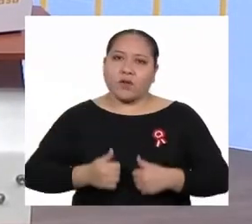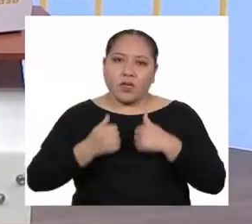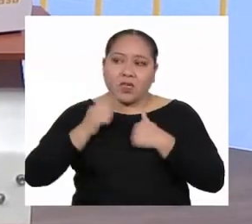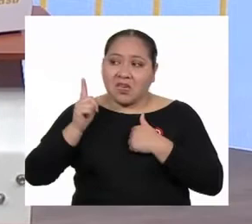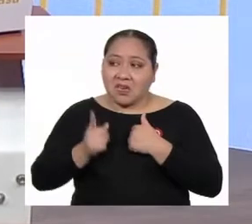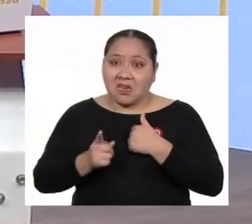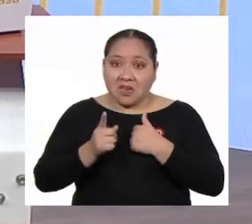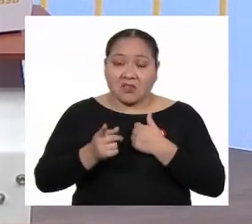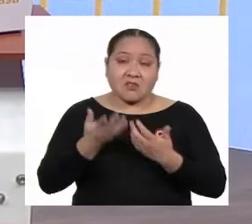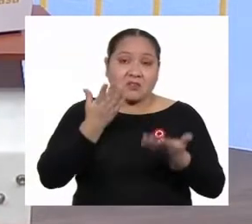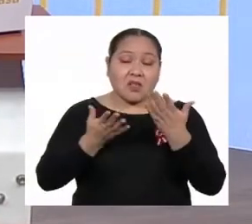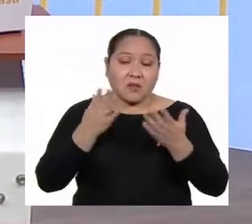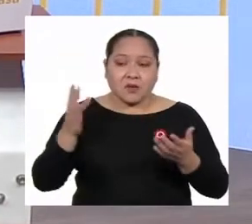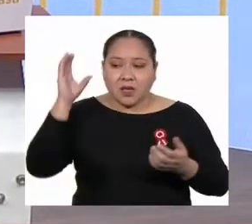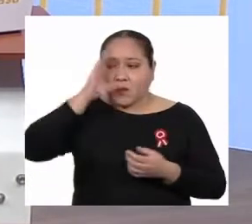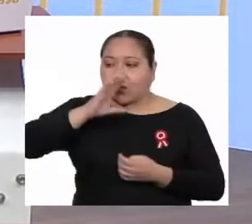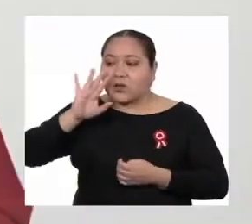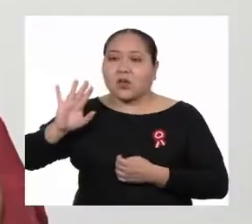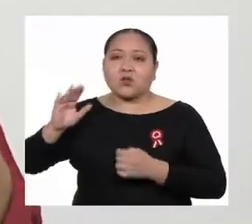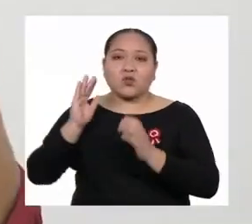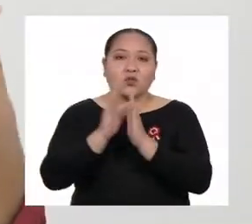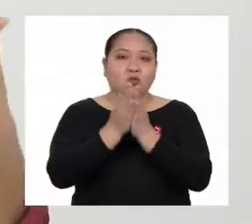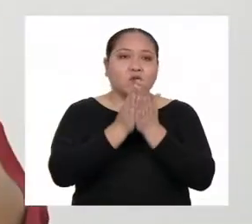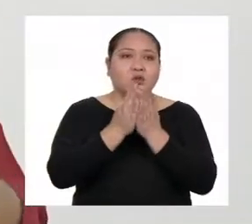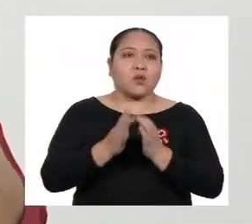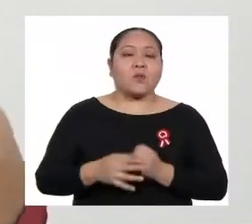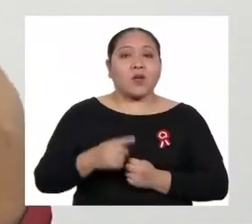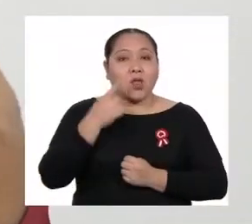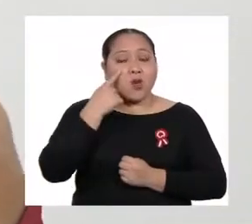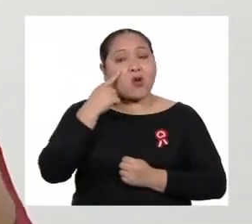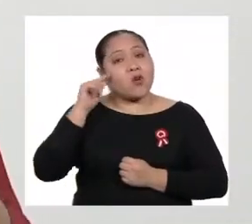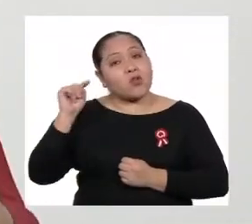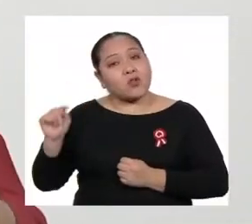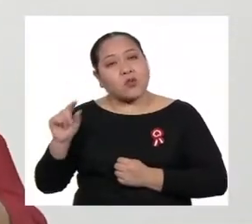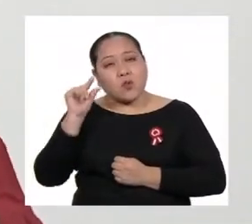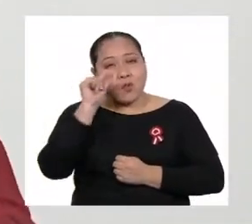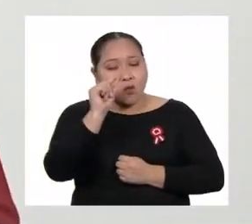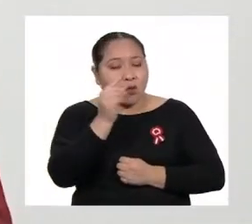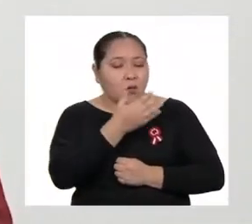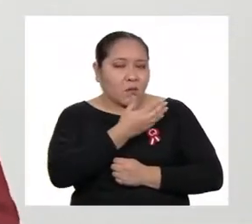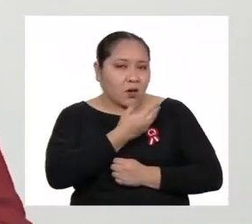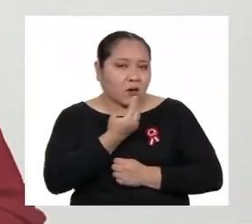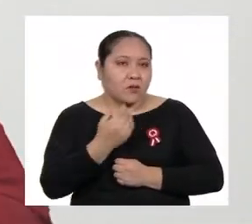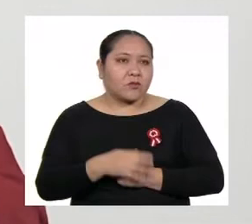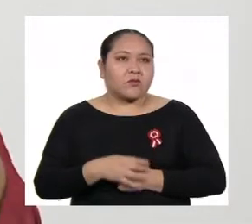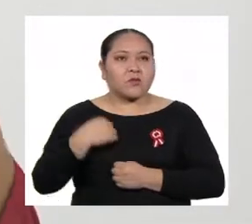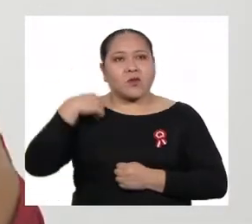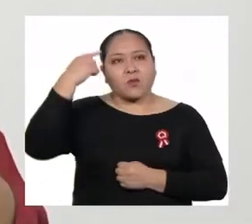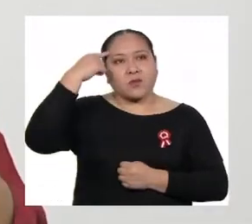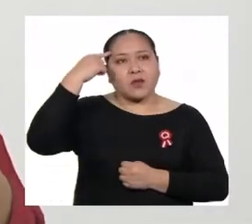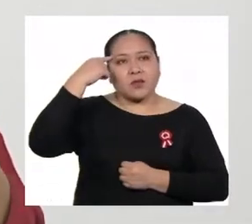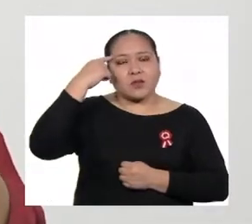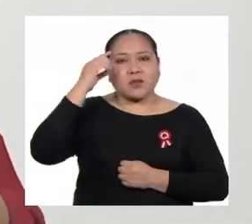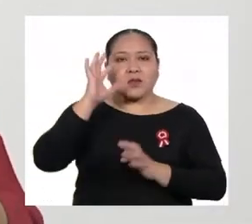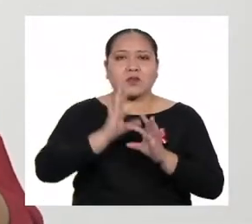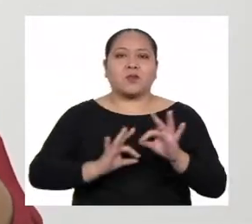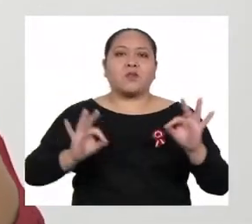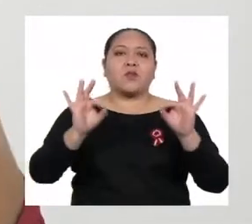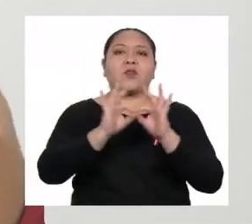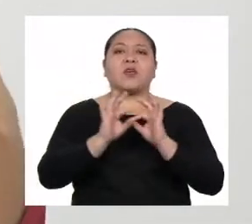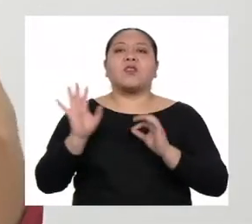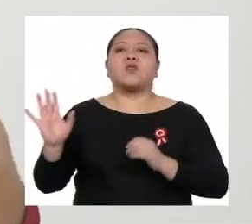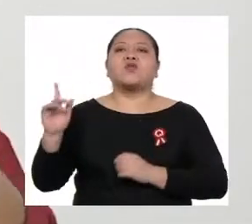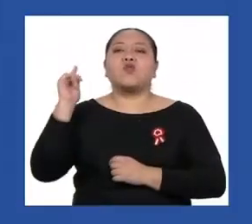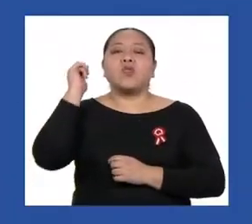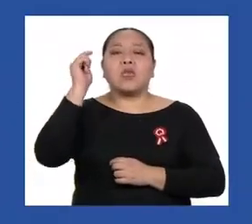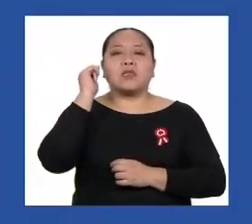anime a buscar algunos de sus libros. Para conocerlo un poquito mejor, Me parece que es clave su testimonio